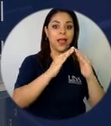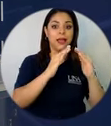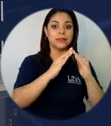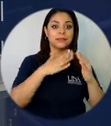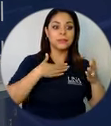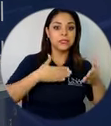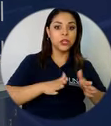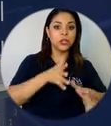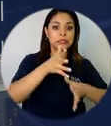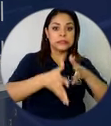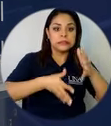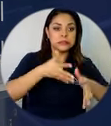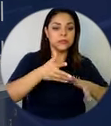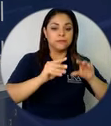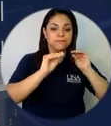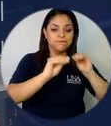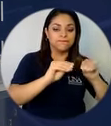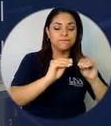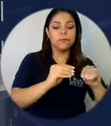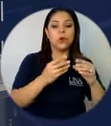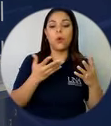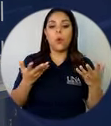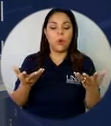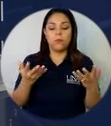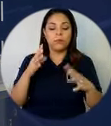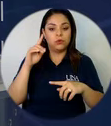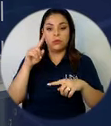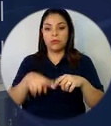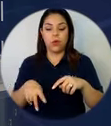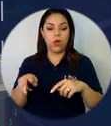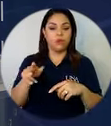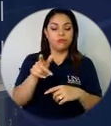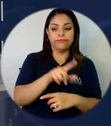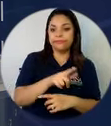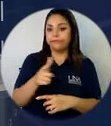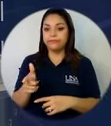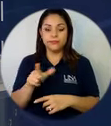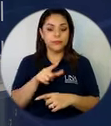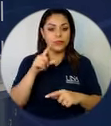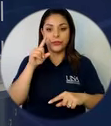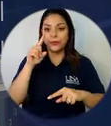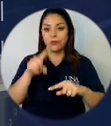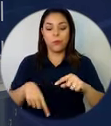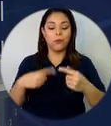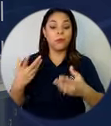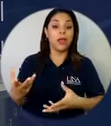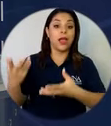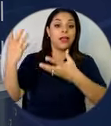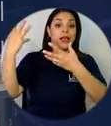cuidado y labores domésticas, que ya de por sí veníamos experimentando desde los inicios de la